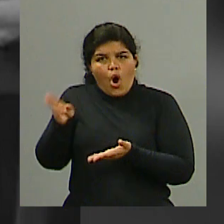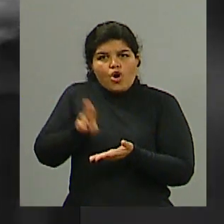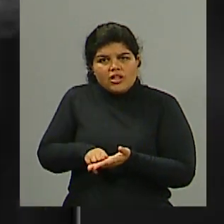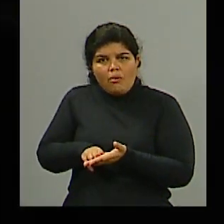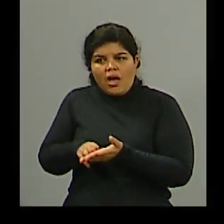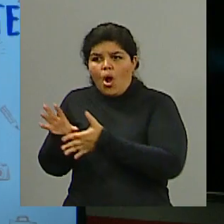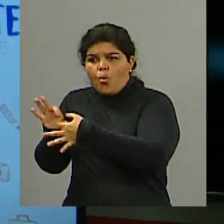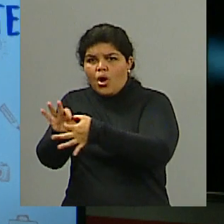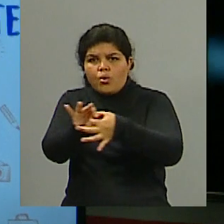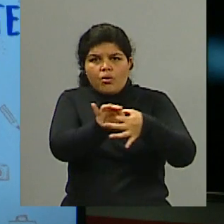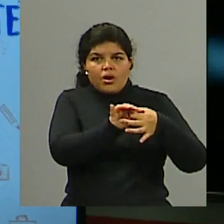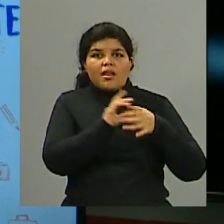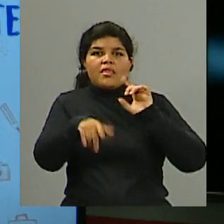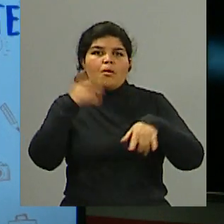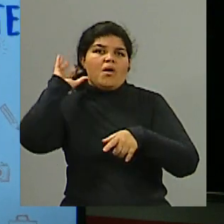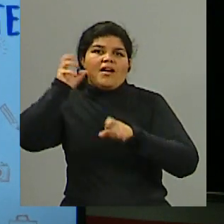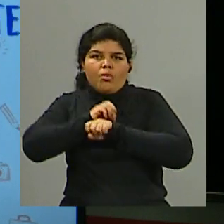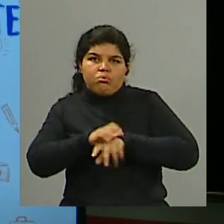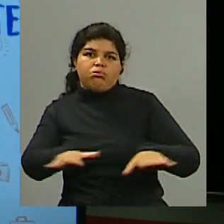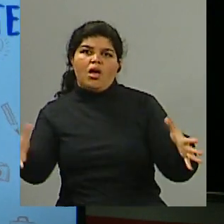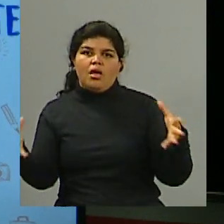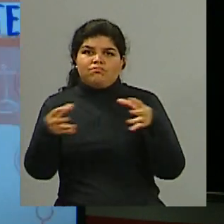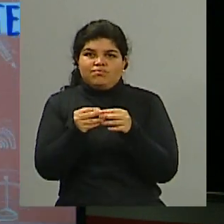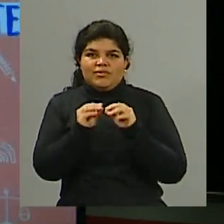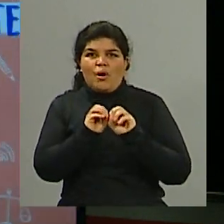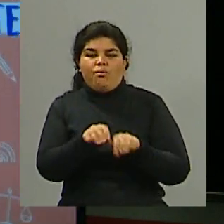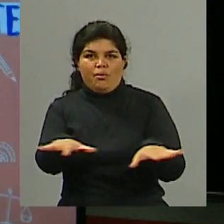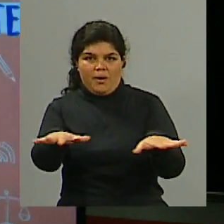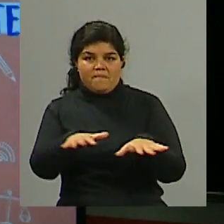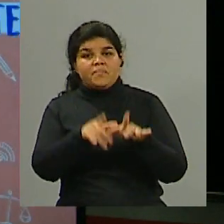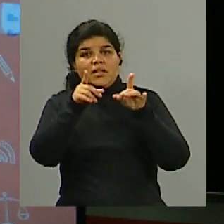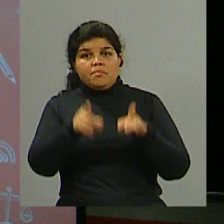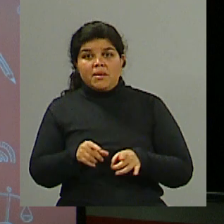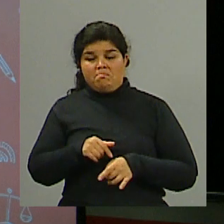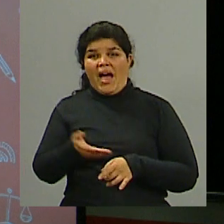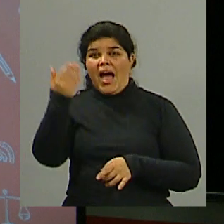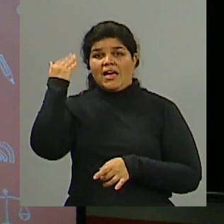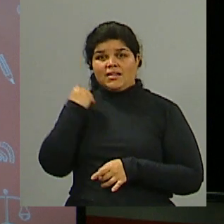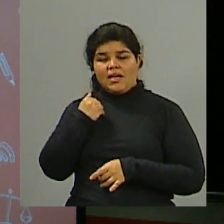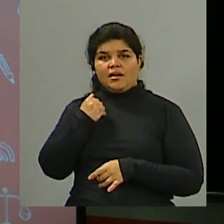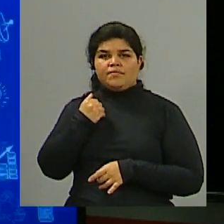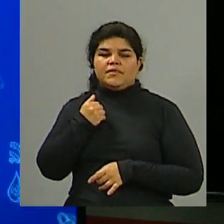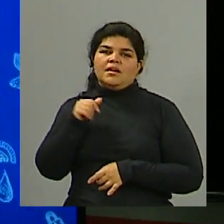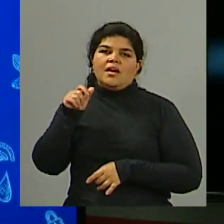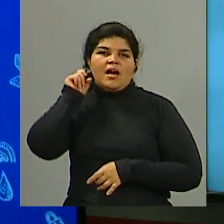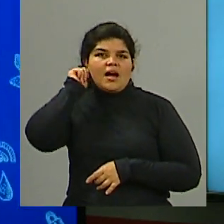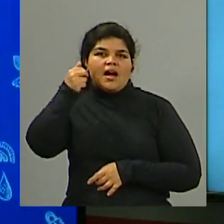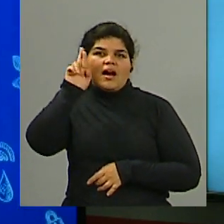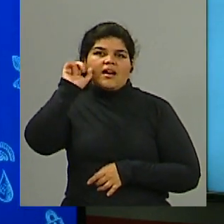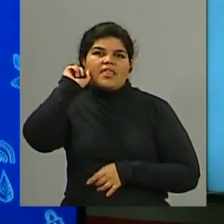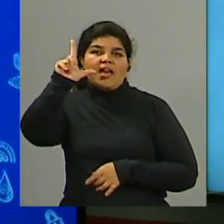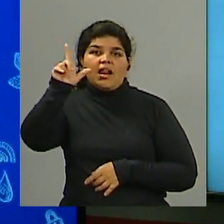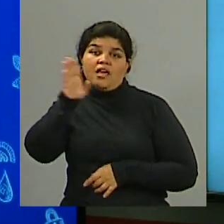es el tango que cantaba, justamente él estaba en Estados Unidos y sus músicos estaban en Buenos